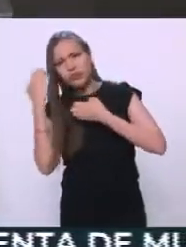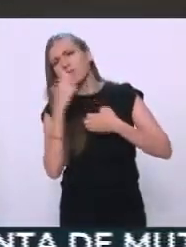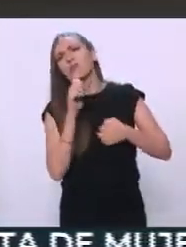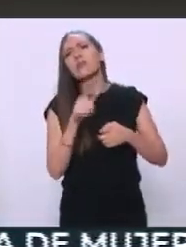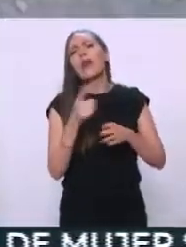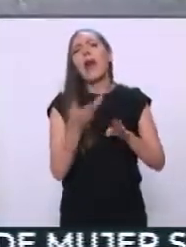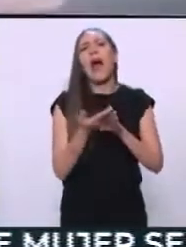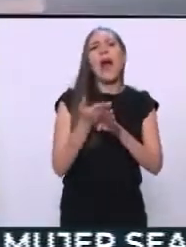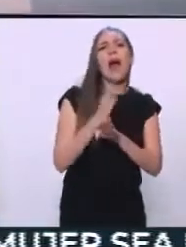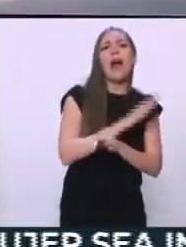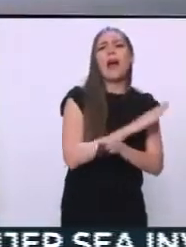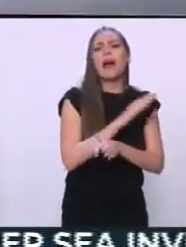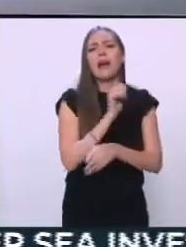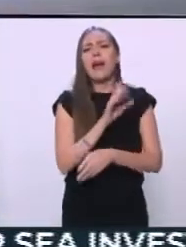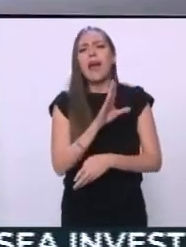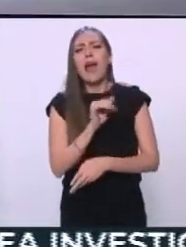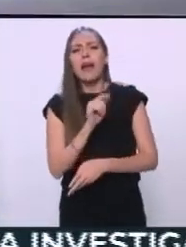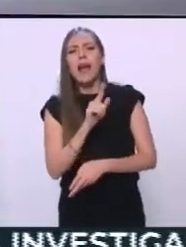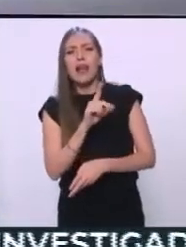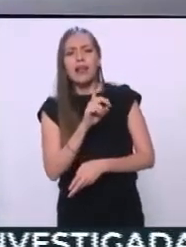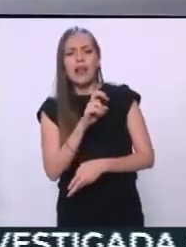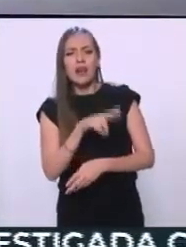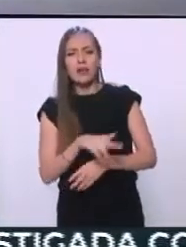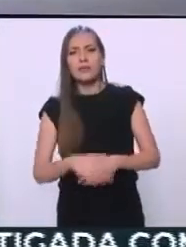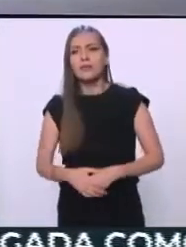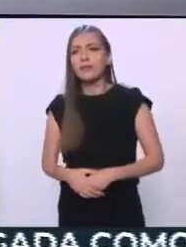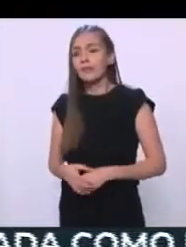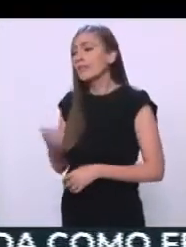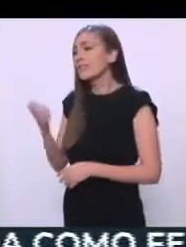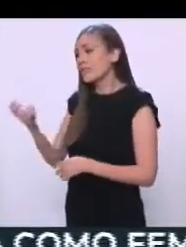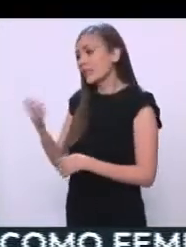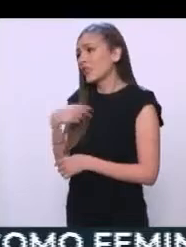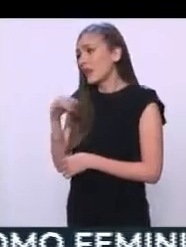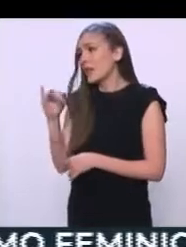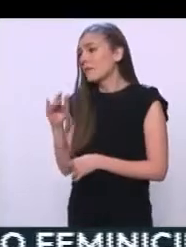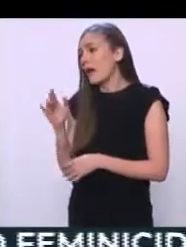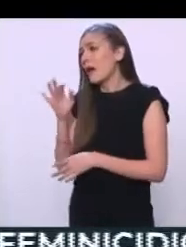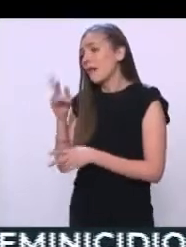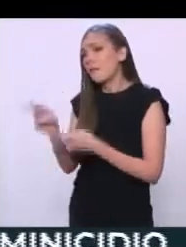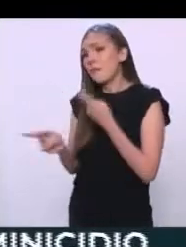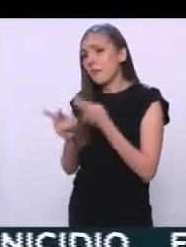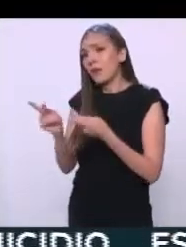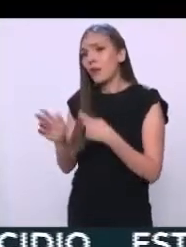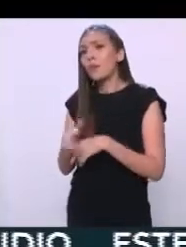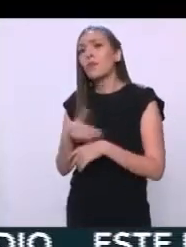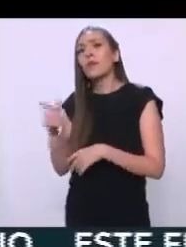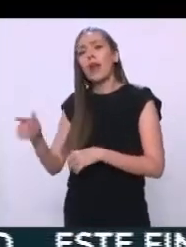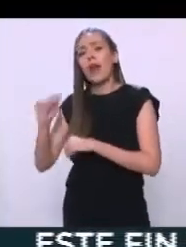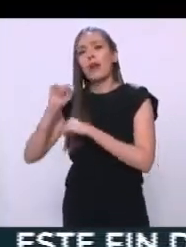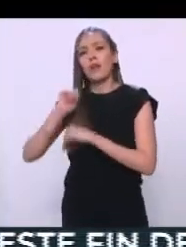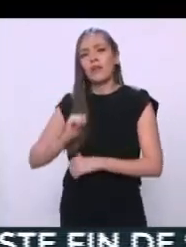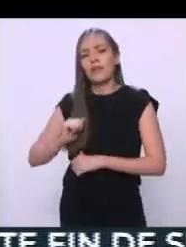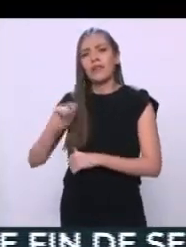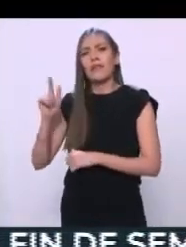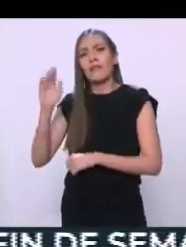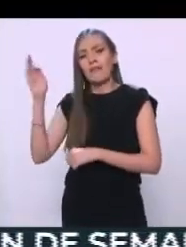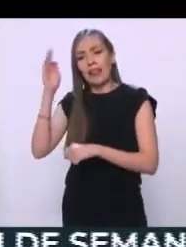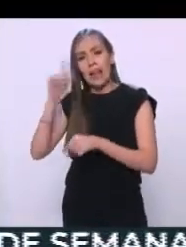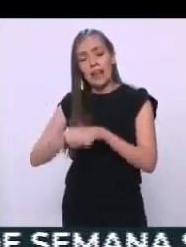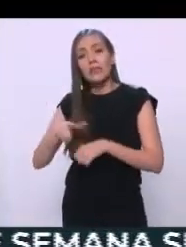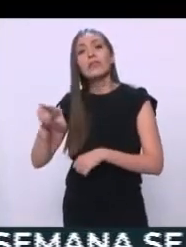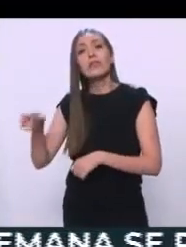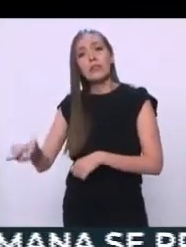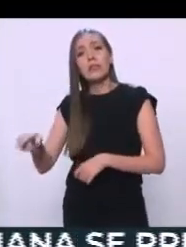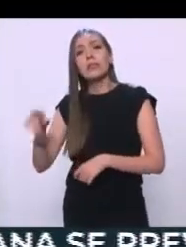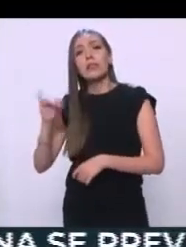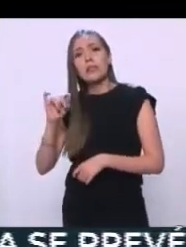ahí con Calderón. Sí, sobre eso te iba a preguntar, porque la Auditoría Superior de la Federación sí documenta que hay